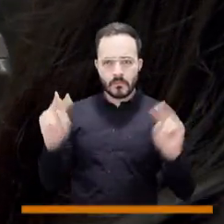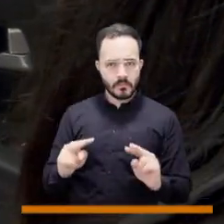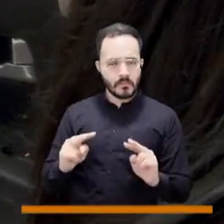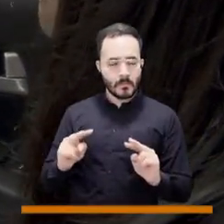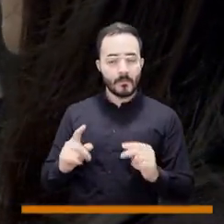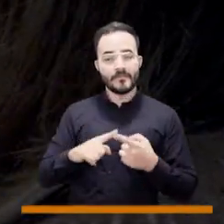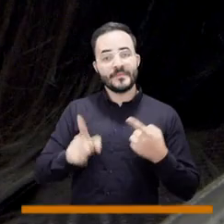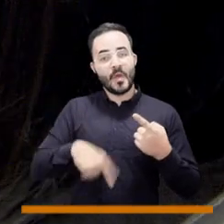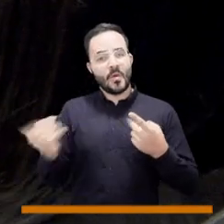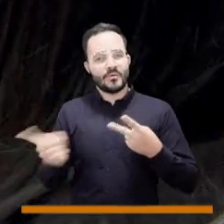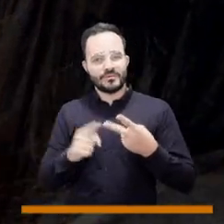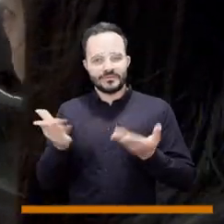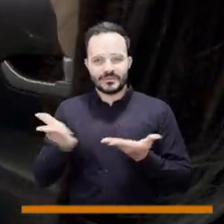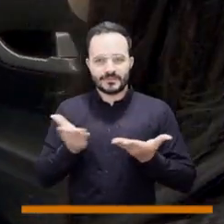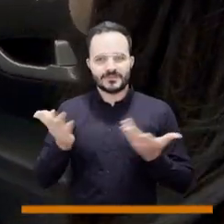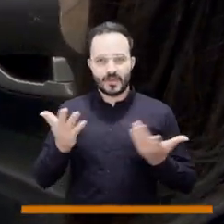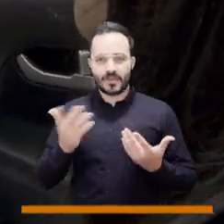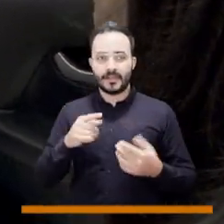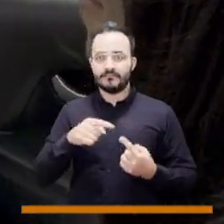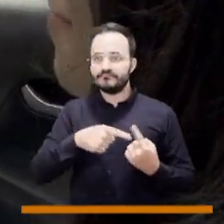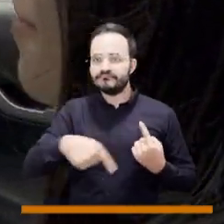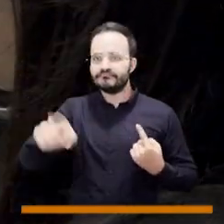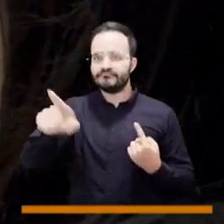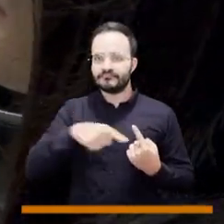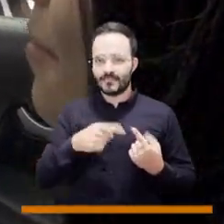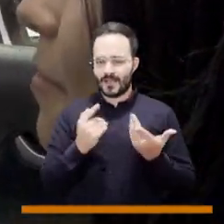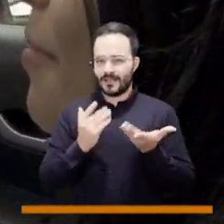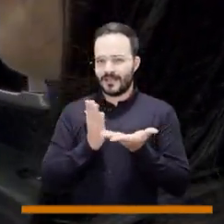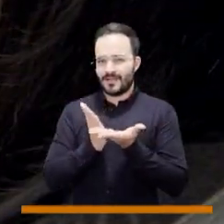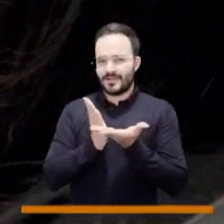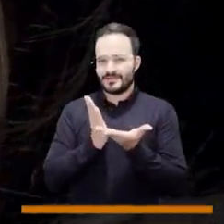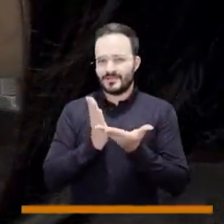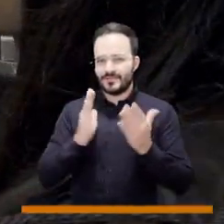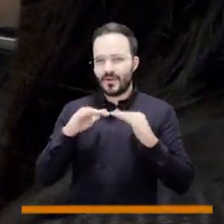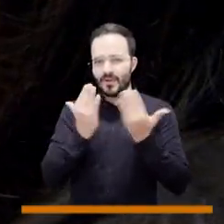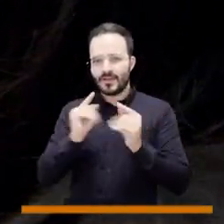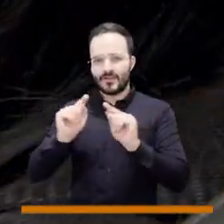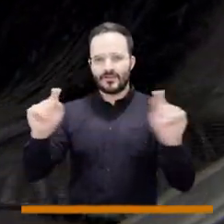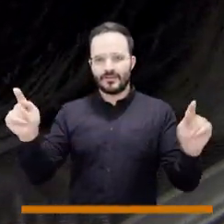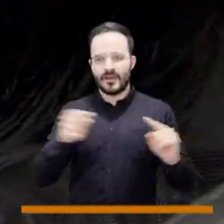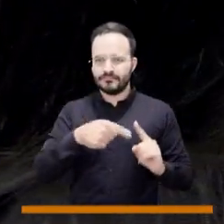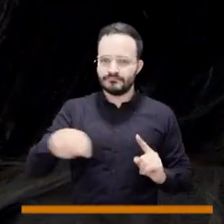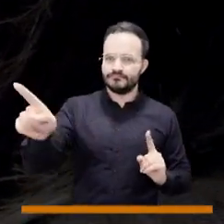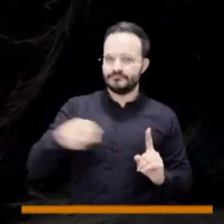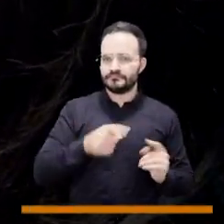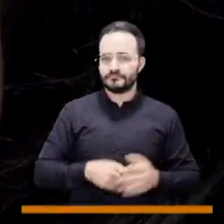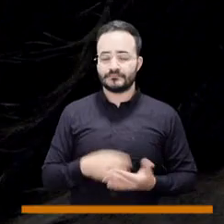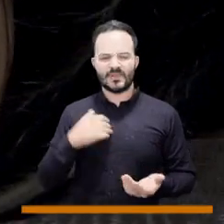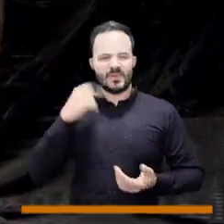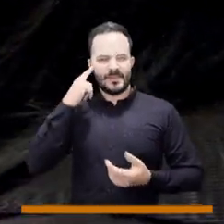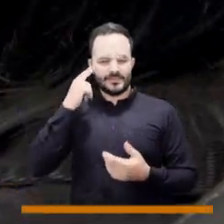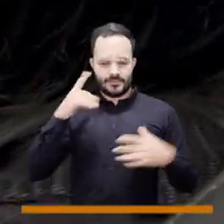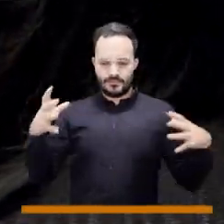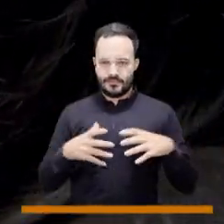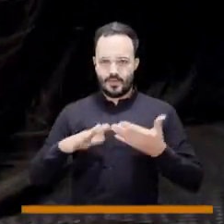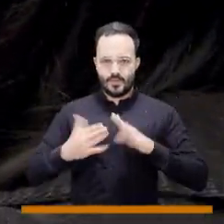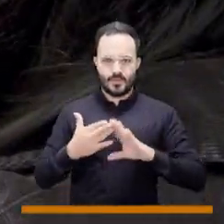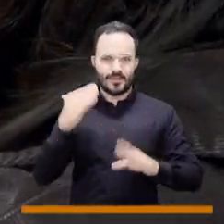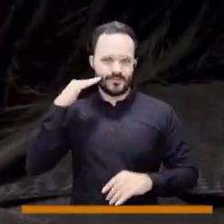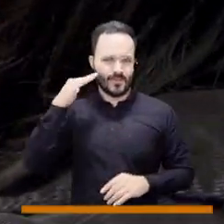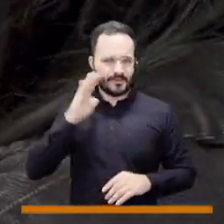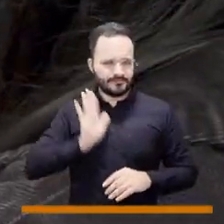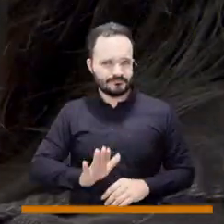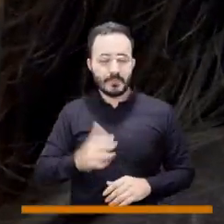también ofrecemos el servicio de transporte escolar. Yo quiero que FEM sea una comunidad de mujeres, no solamente quiero que en